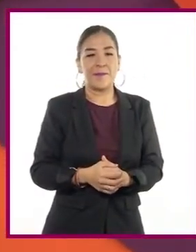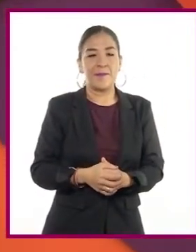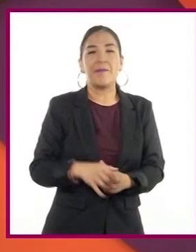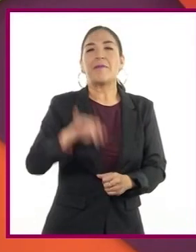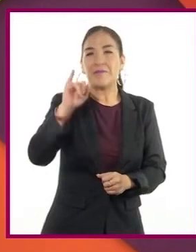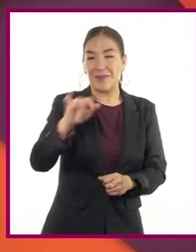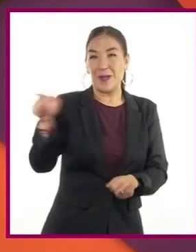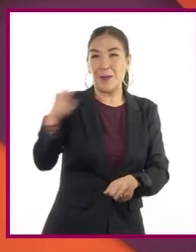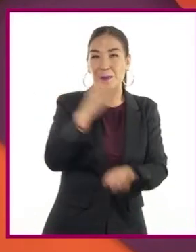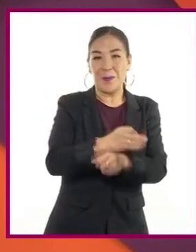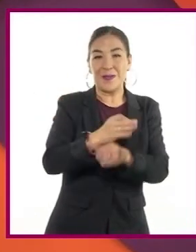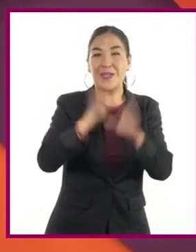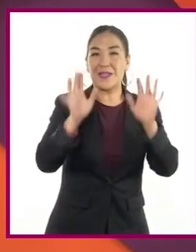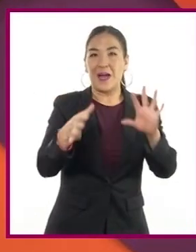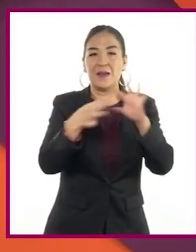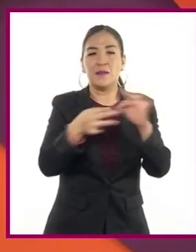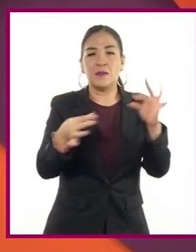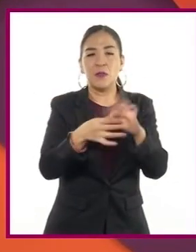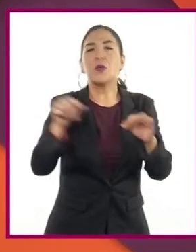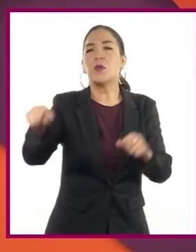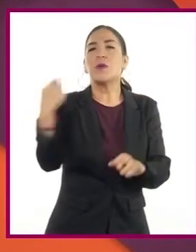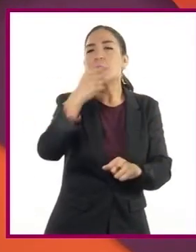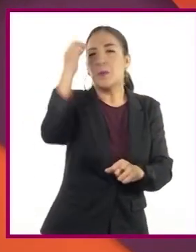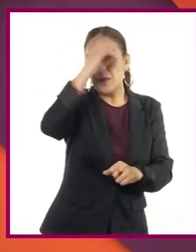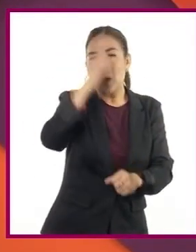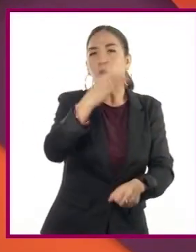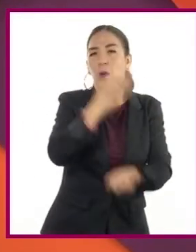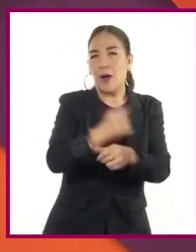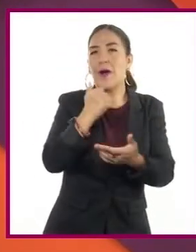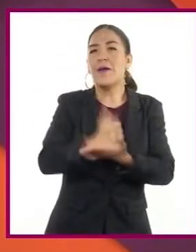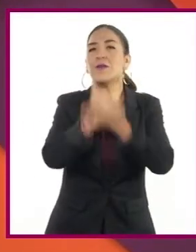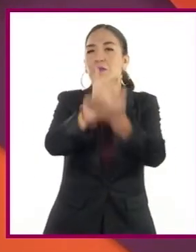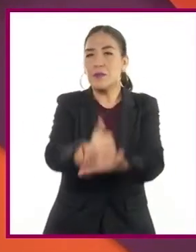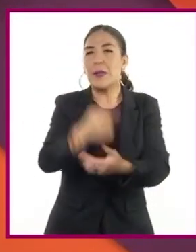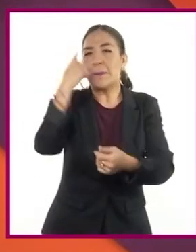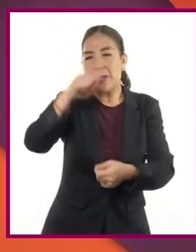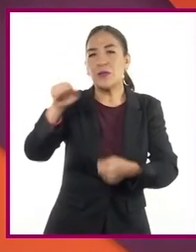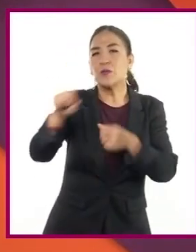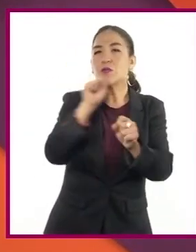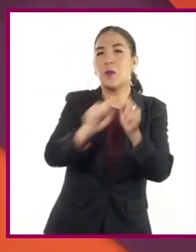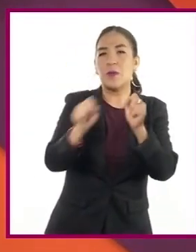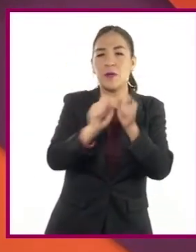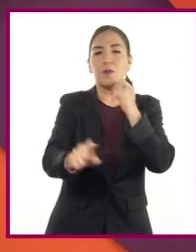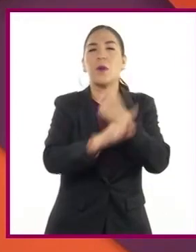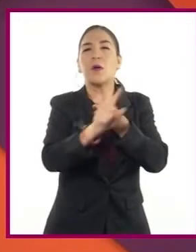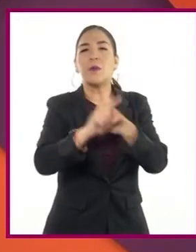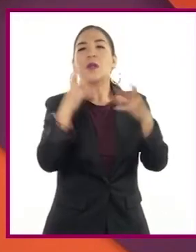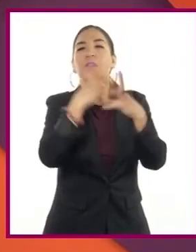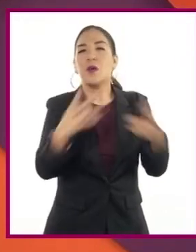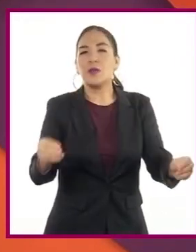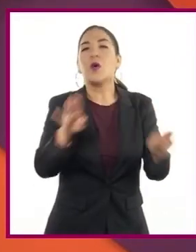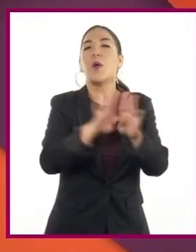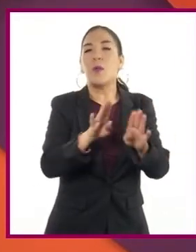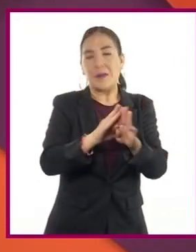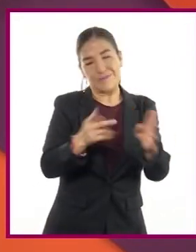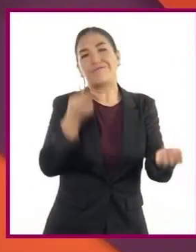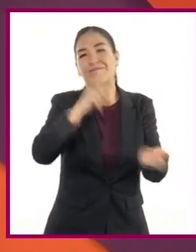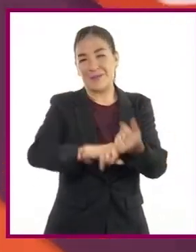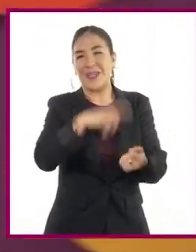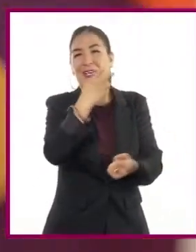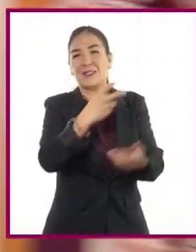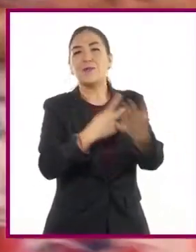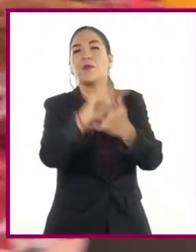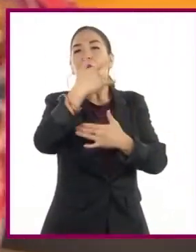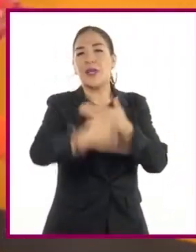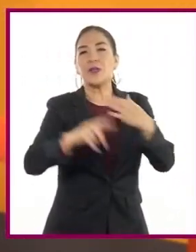Ya que lo mencionas, Marta, ¿qué opinas si ayudamos a tu sobrino a solucionar el problema a través de un proyecto tecnológico que podamos